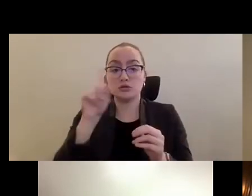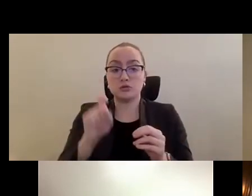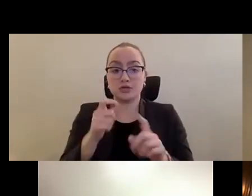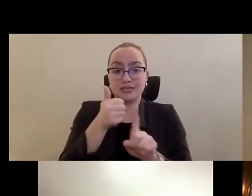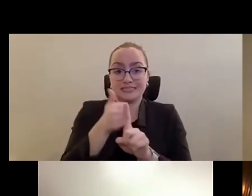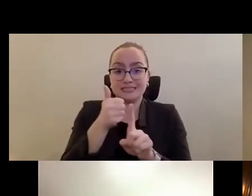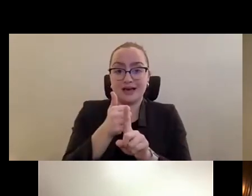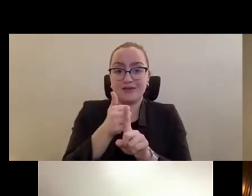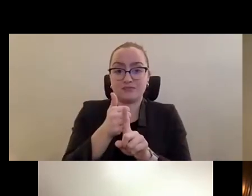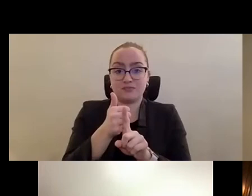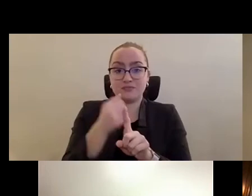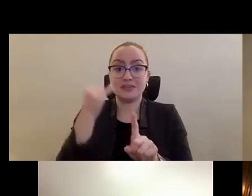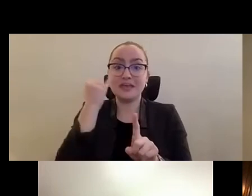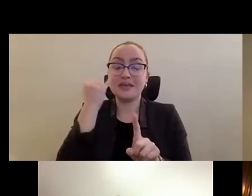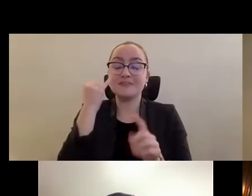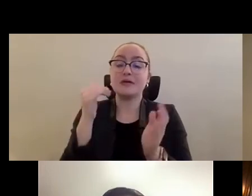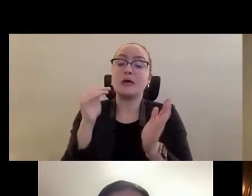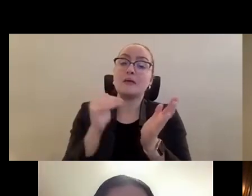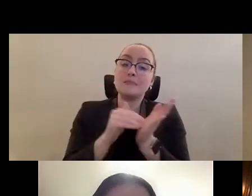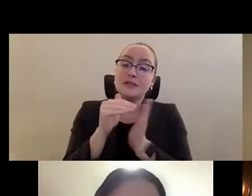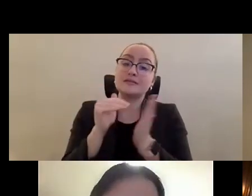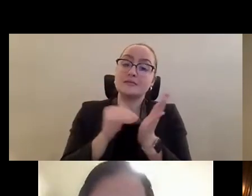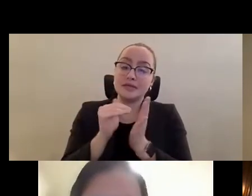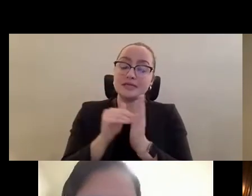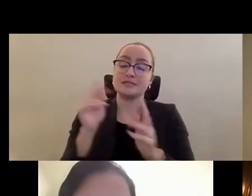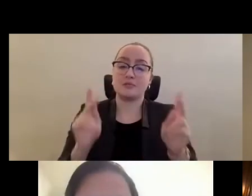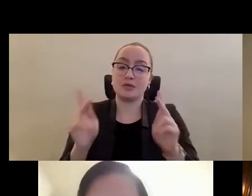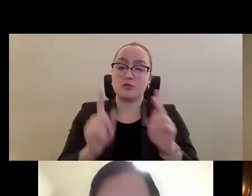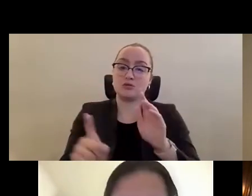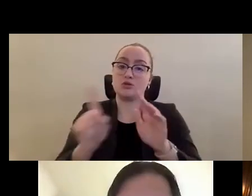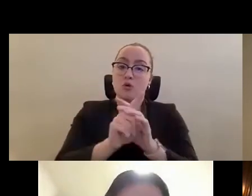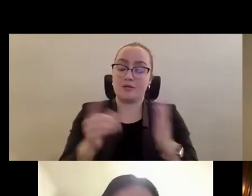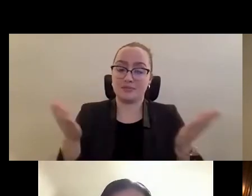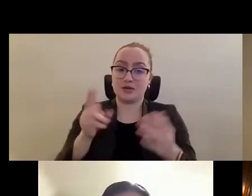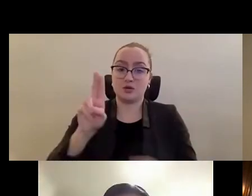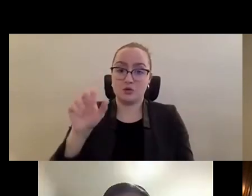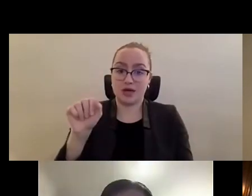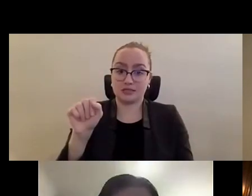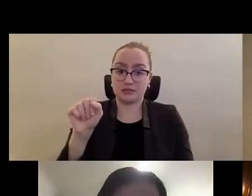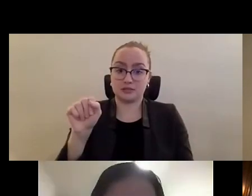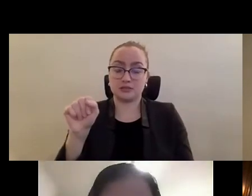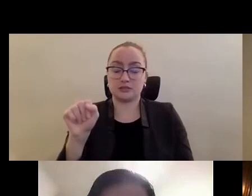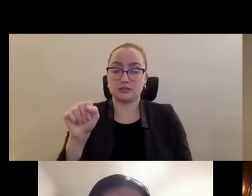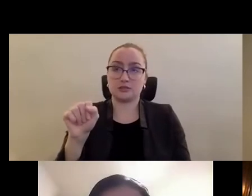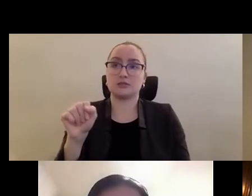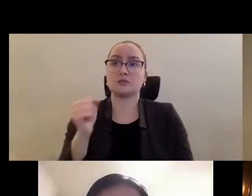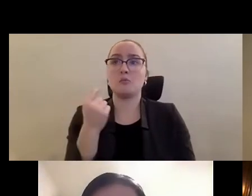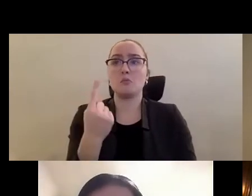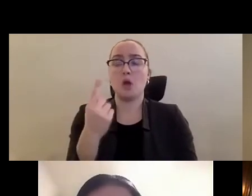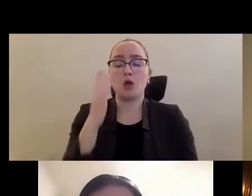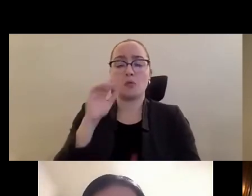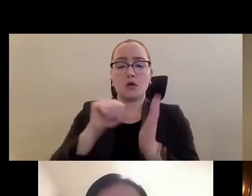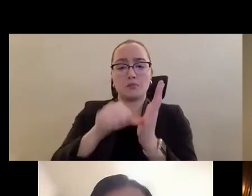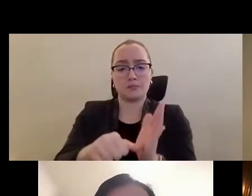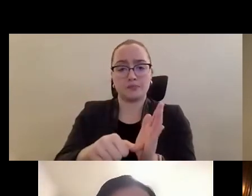también responder a esta pregunta, estaba preguntando si millones de personas van a llegar a Estados Unidos si es que abrimos